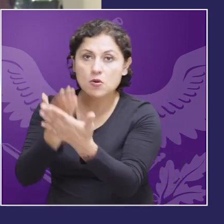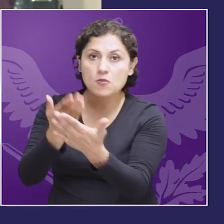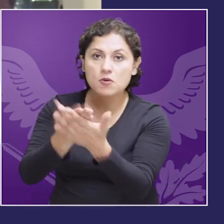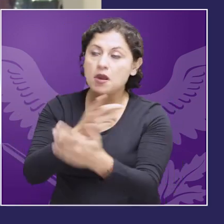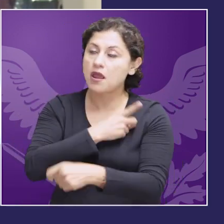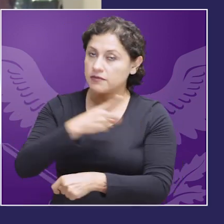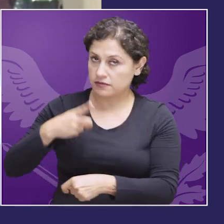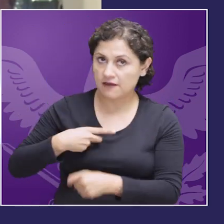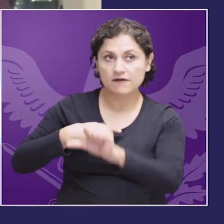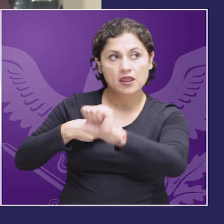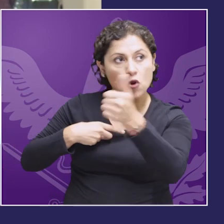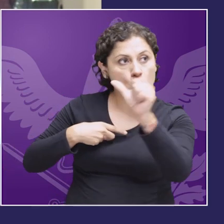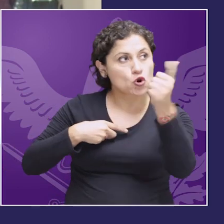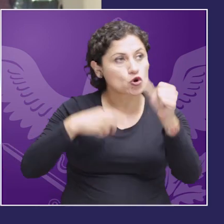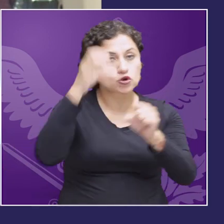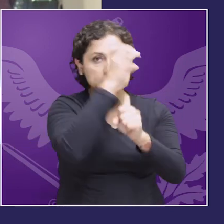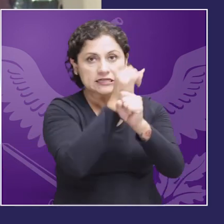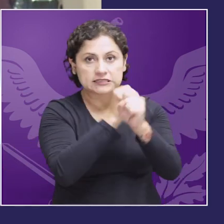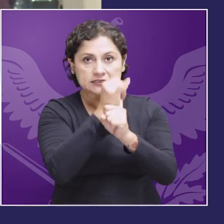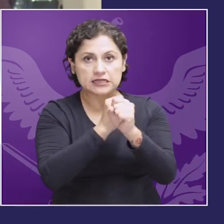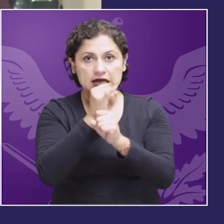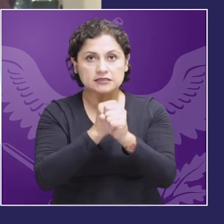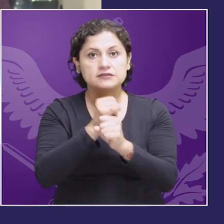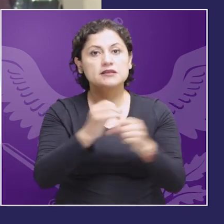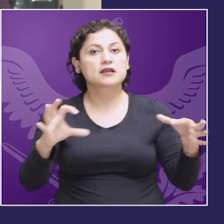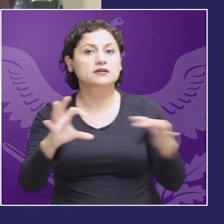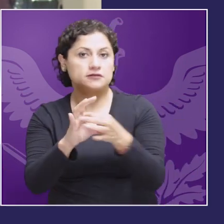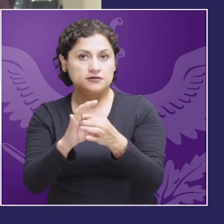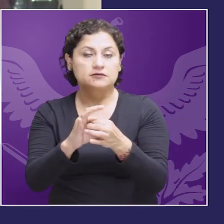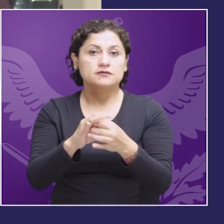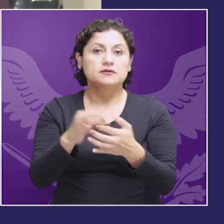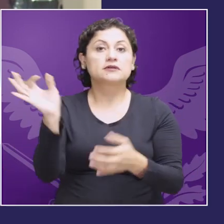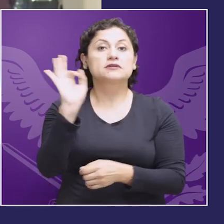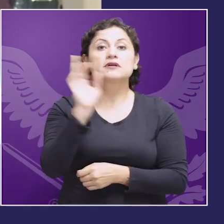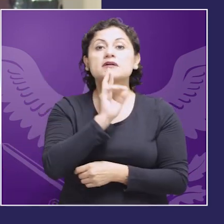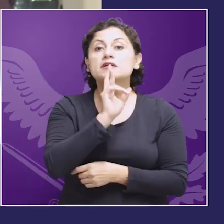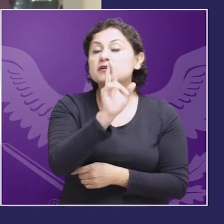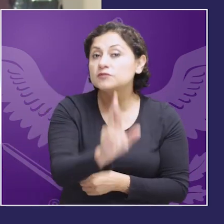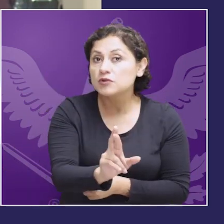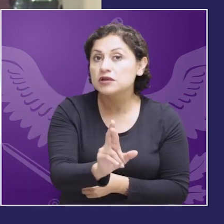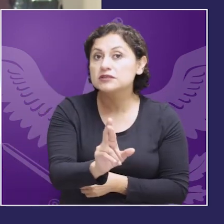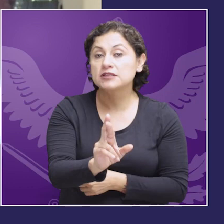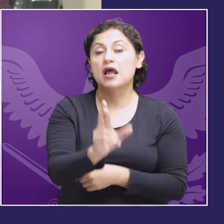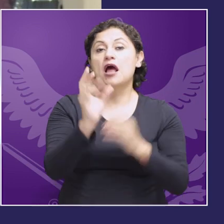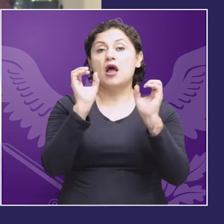que no funcionan y no pueden proveer la resolución si no tienen una explicación de lo que está al